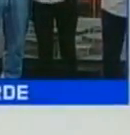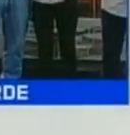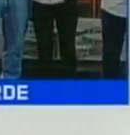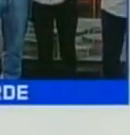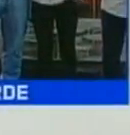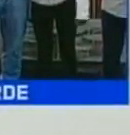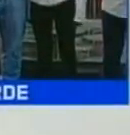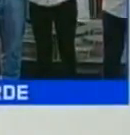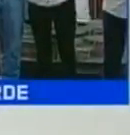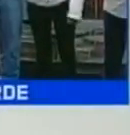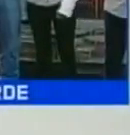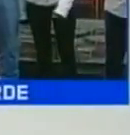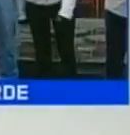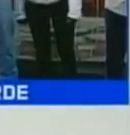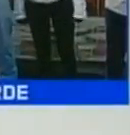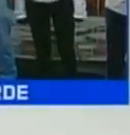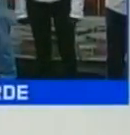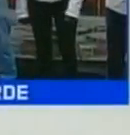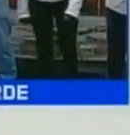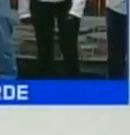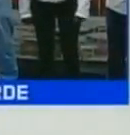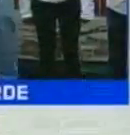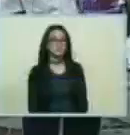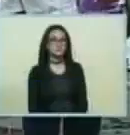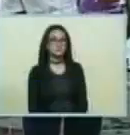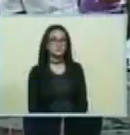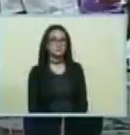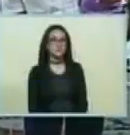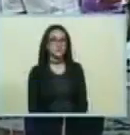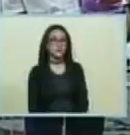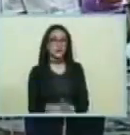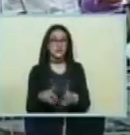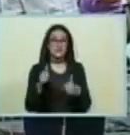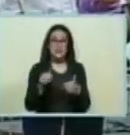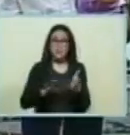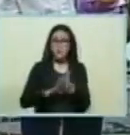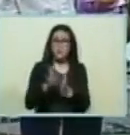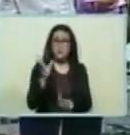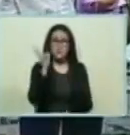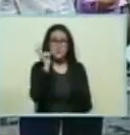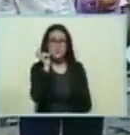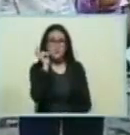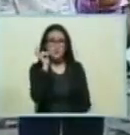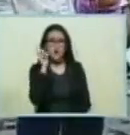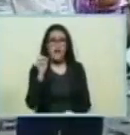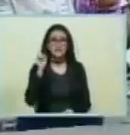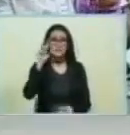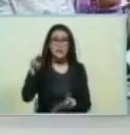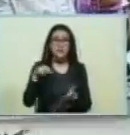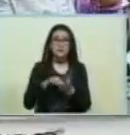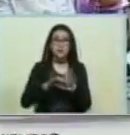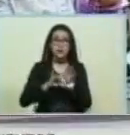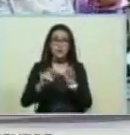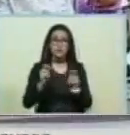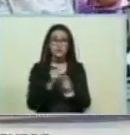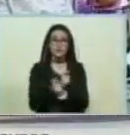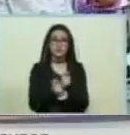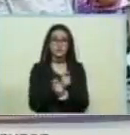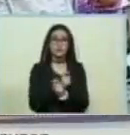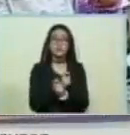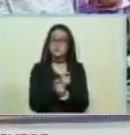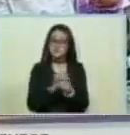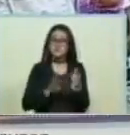Tantas iniciativas que hemos venido escuchando y que seguimos elevando, como usted lo dice, ante nuestra Asamblea Nacional Constituyente. Por ahí